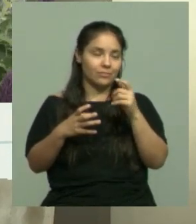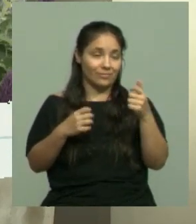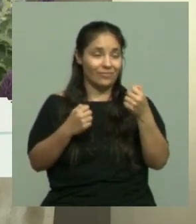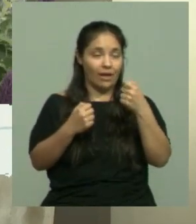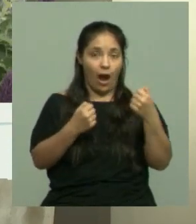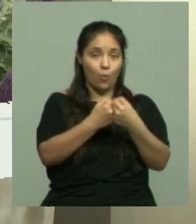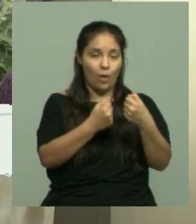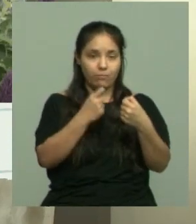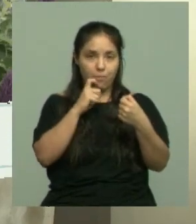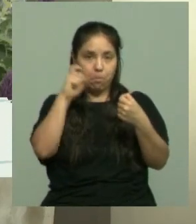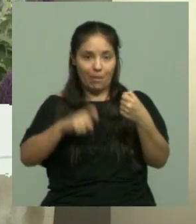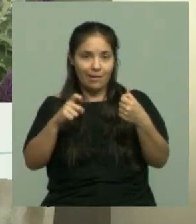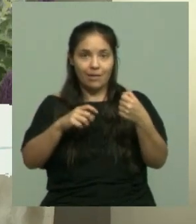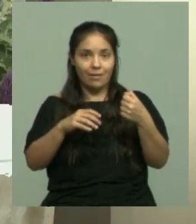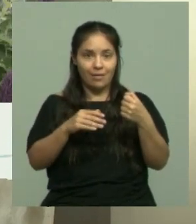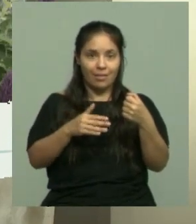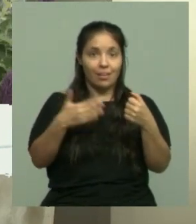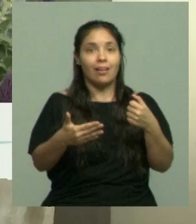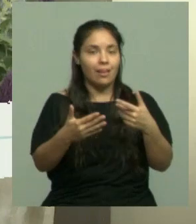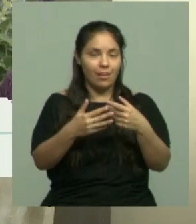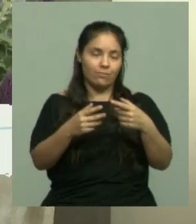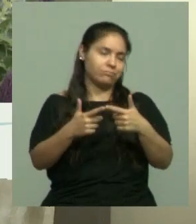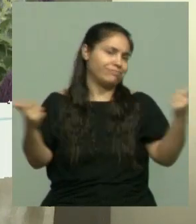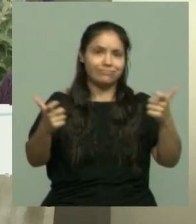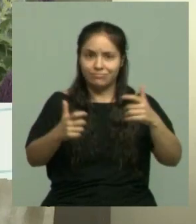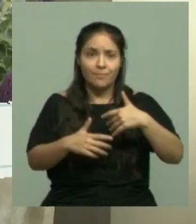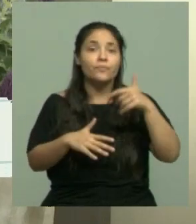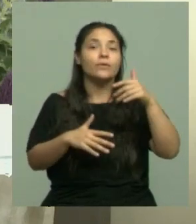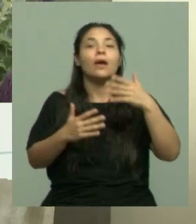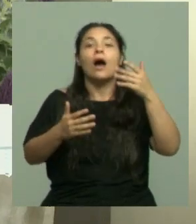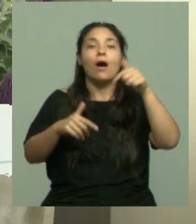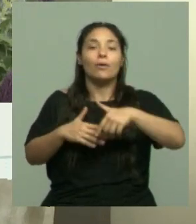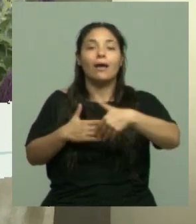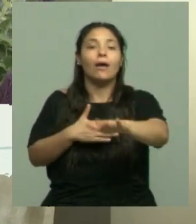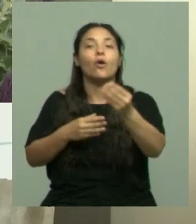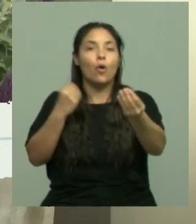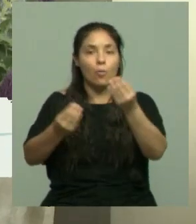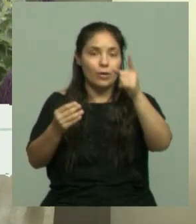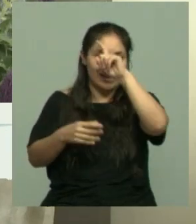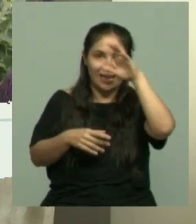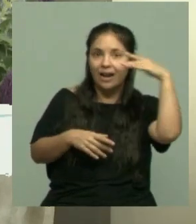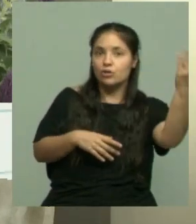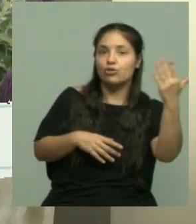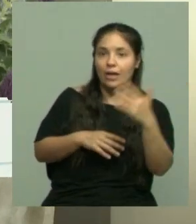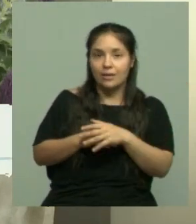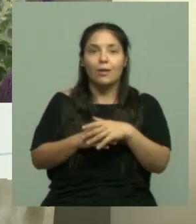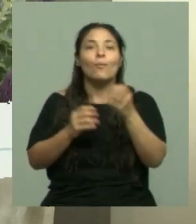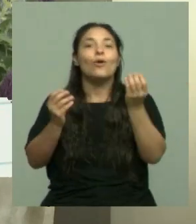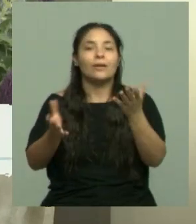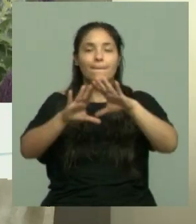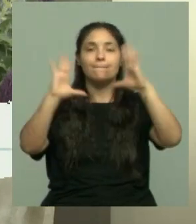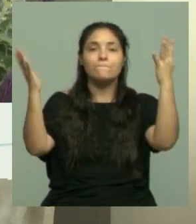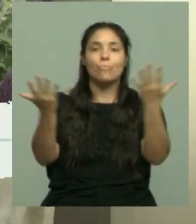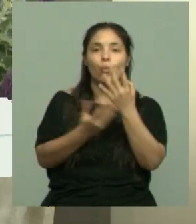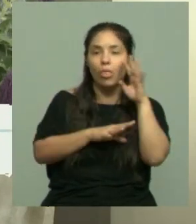tregua, no se da. Digo, ¿cómo va a ser en el caso de que se avance también? Vos hablabas, como decía, de veedores internacionales, entendemos que los ojos estarán puestos,